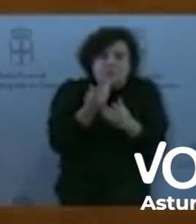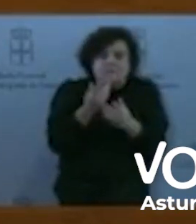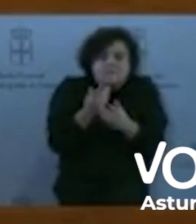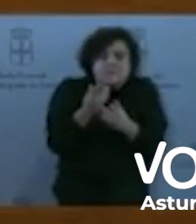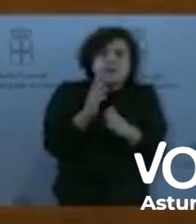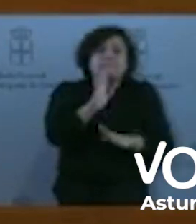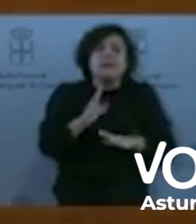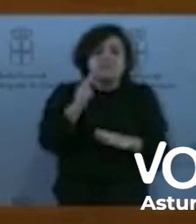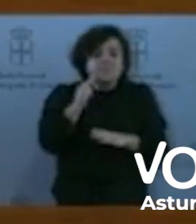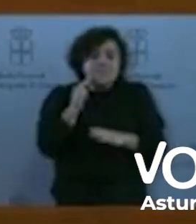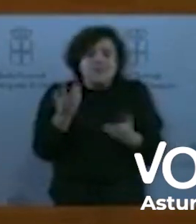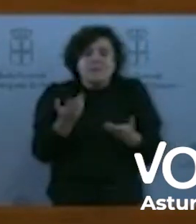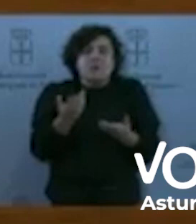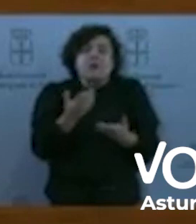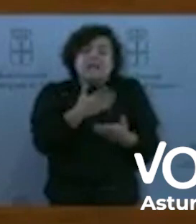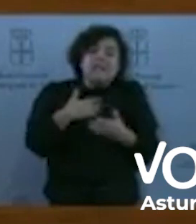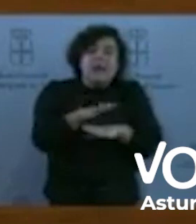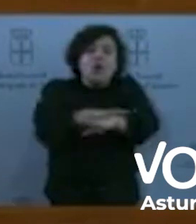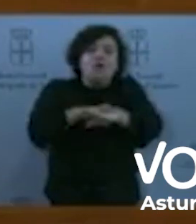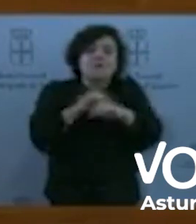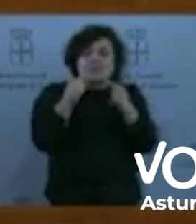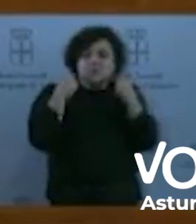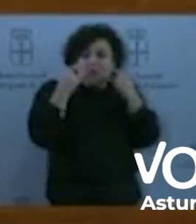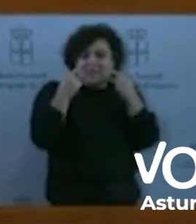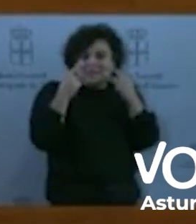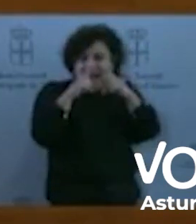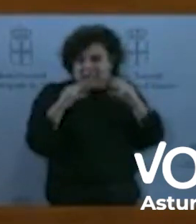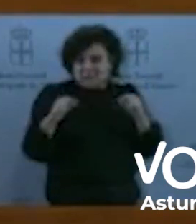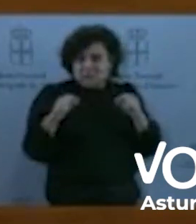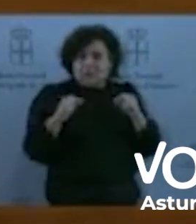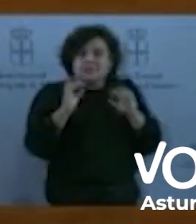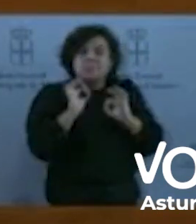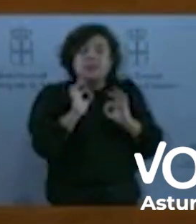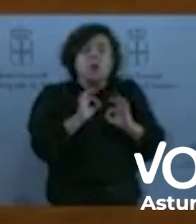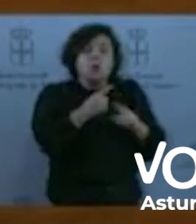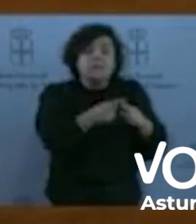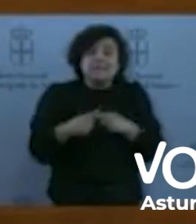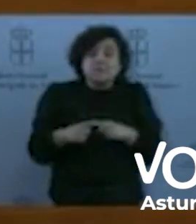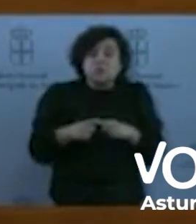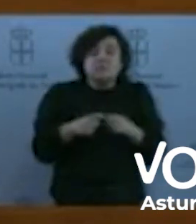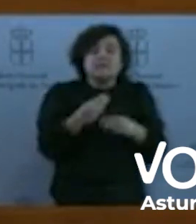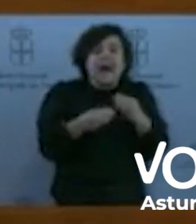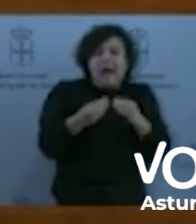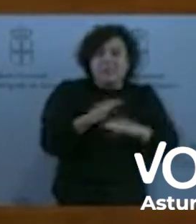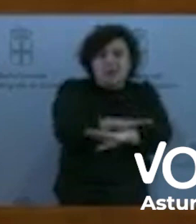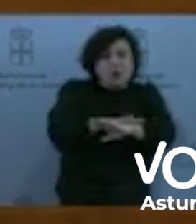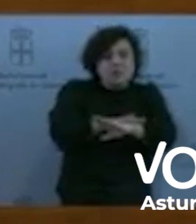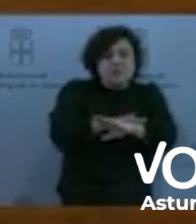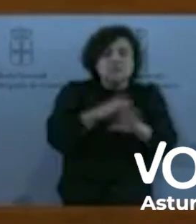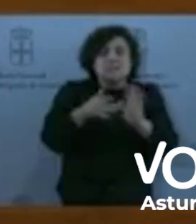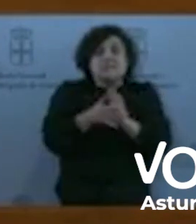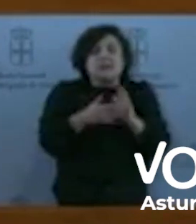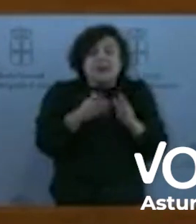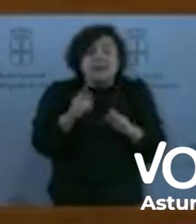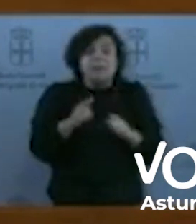acciones de los gobernantes, acciones concretas, las que permiten a los asturianos sonreír y no un vídeo promocional. Atravesamos una profunda crisis. Miles de